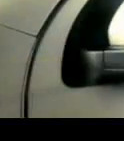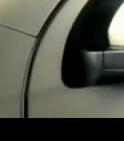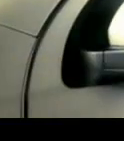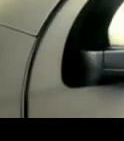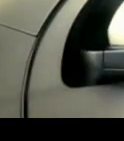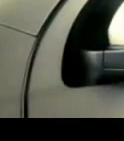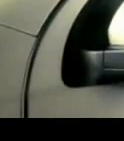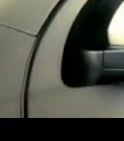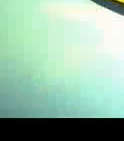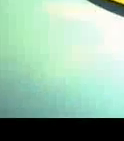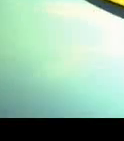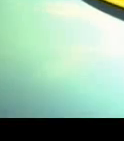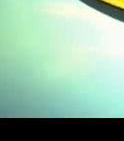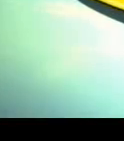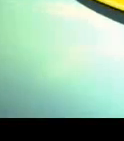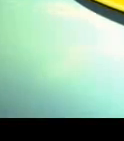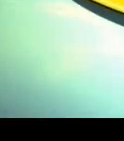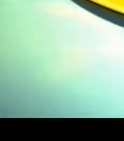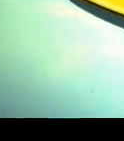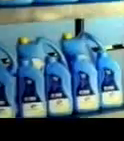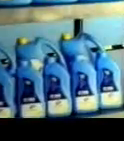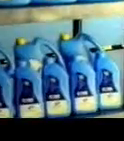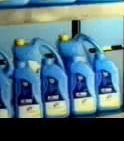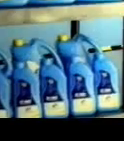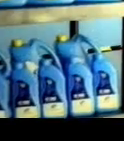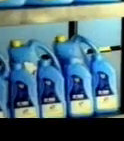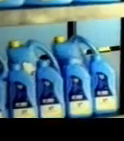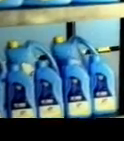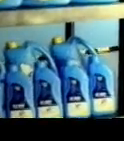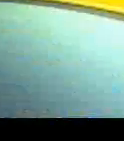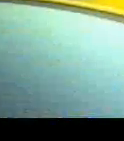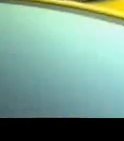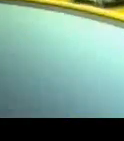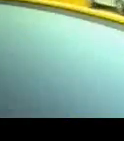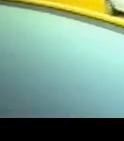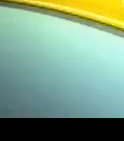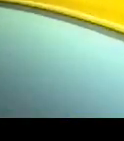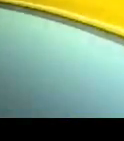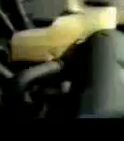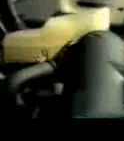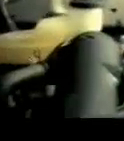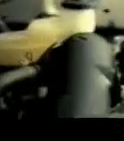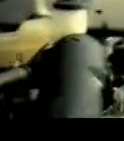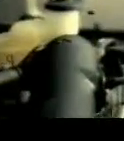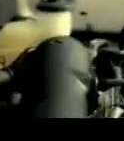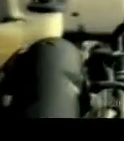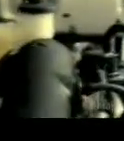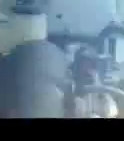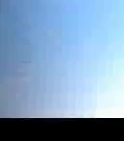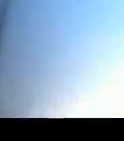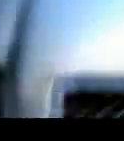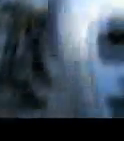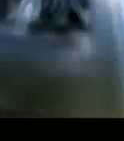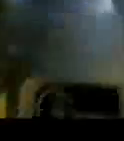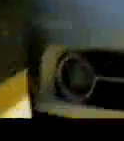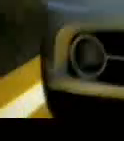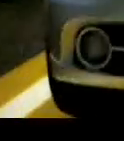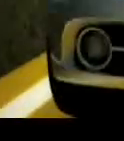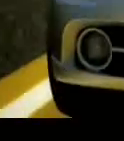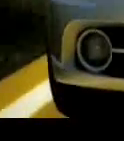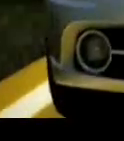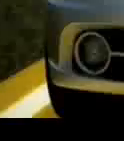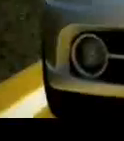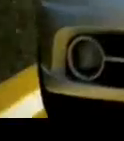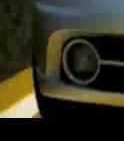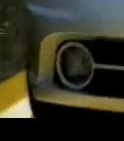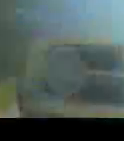seguir adelante. Utilizamos la más alta tecnología para cuidar el motor de tu vehículo. Para que